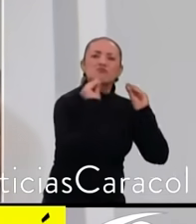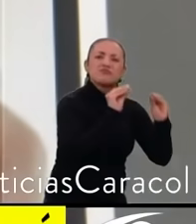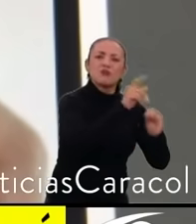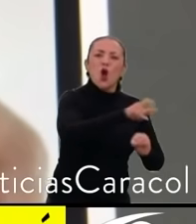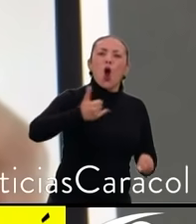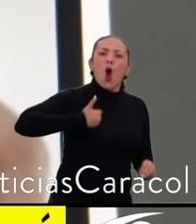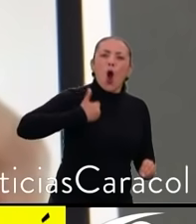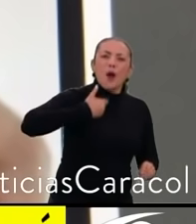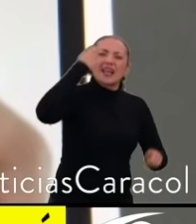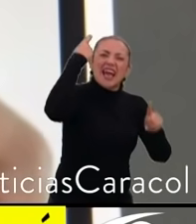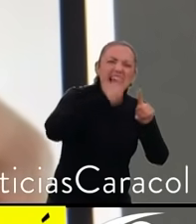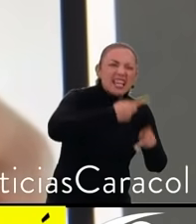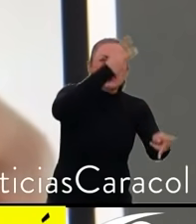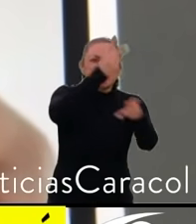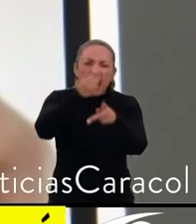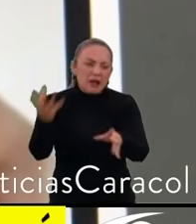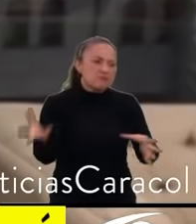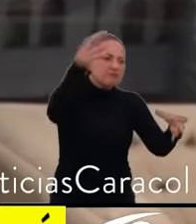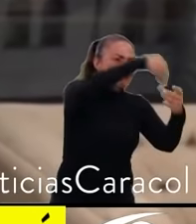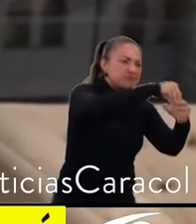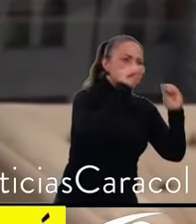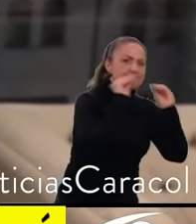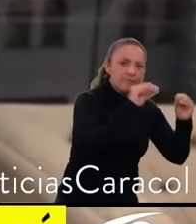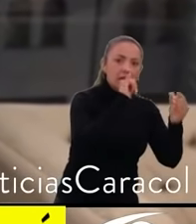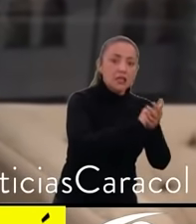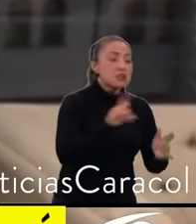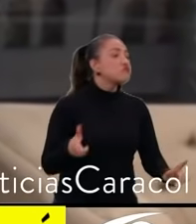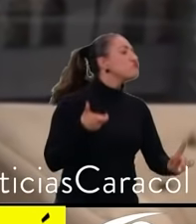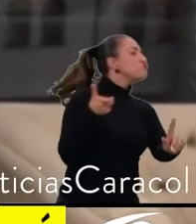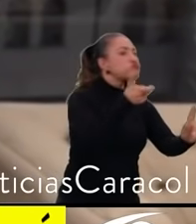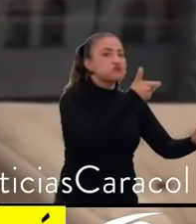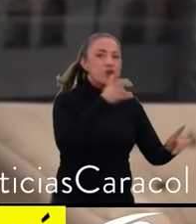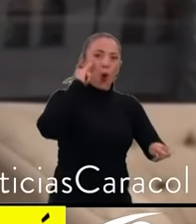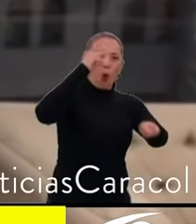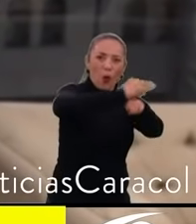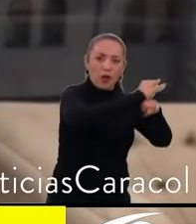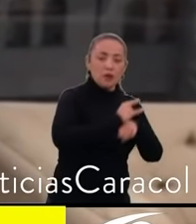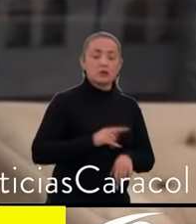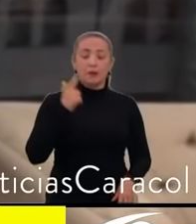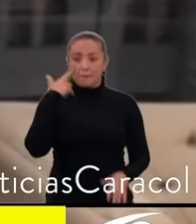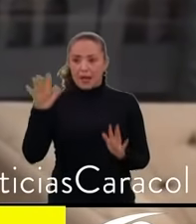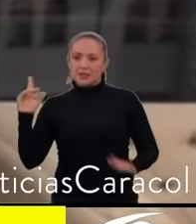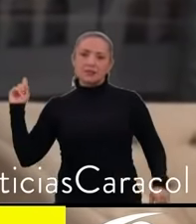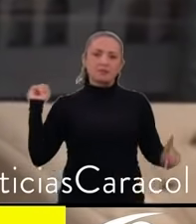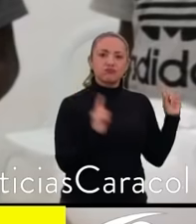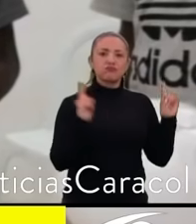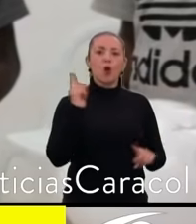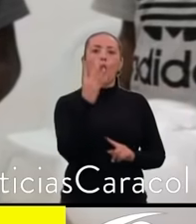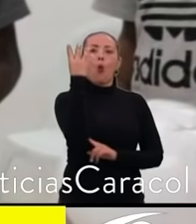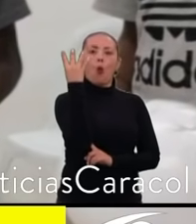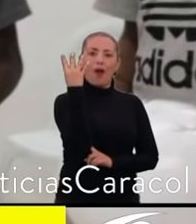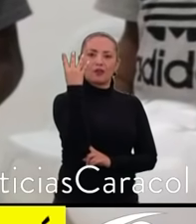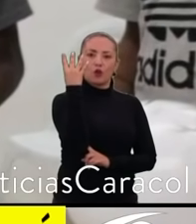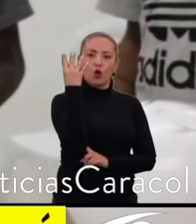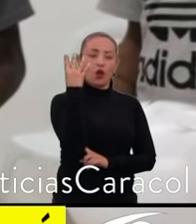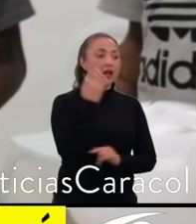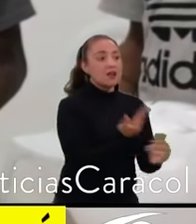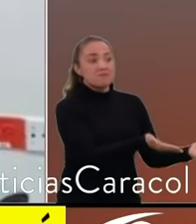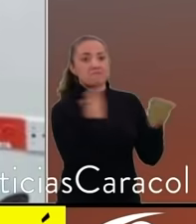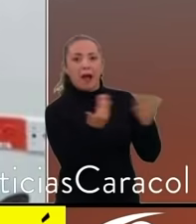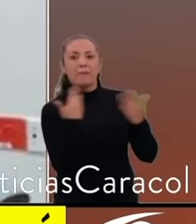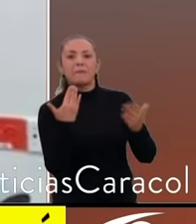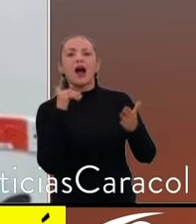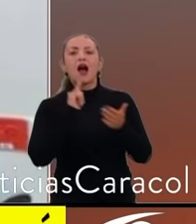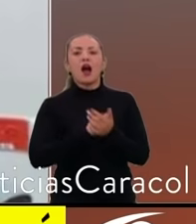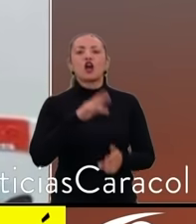Chocó y amenazaron a sus cuidadores. Presuntamente se presentan 4 hombres armados y ayudan a evadir a 12 adolescentes